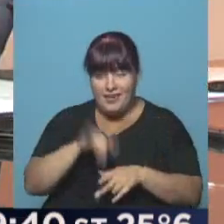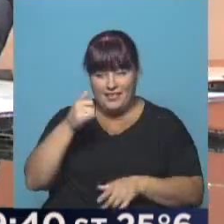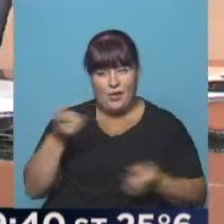señor Dale